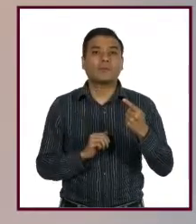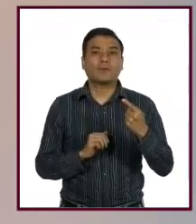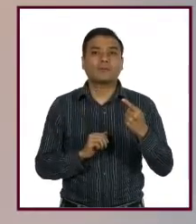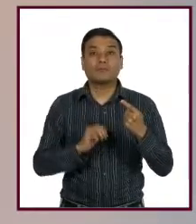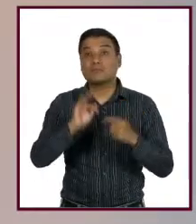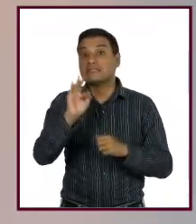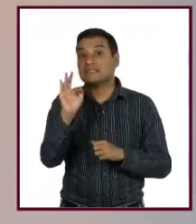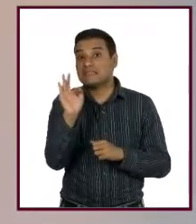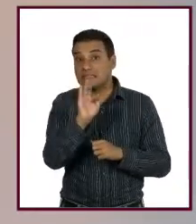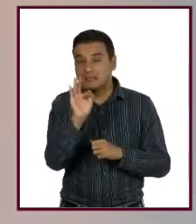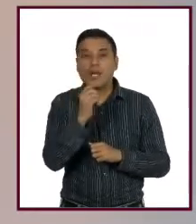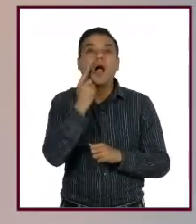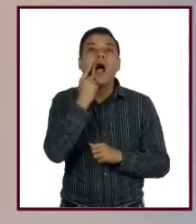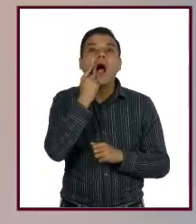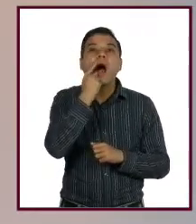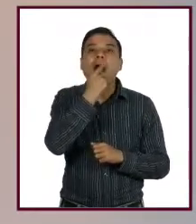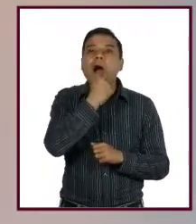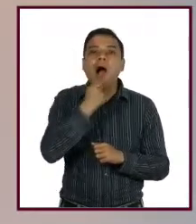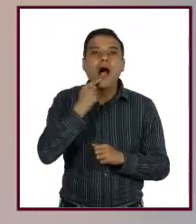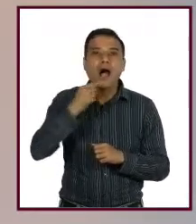alguna lesión en la boca,